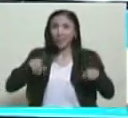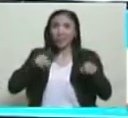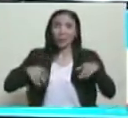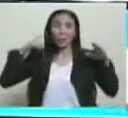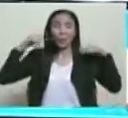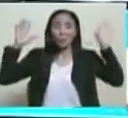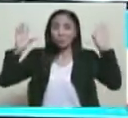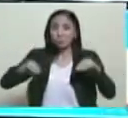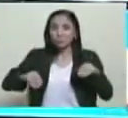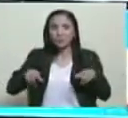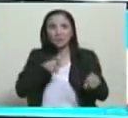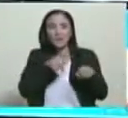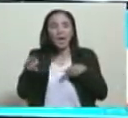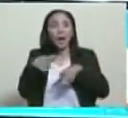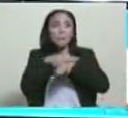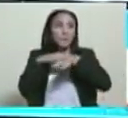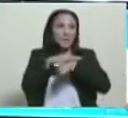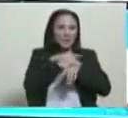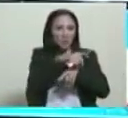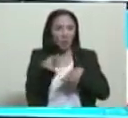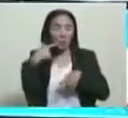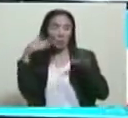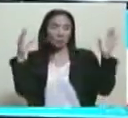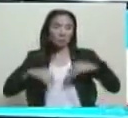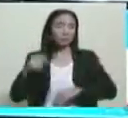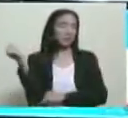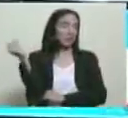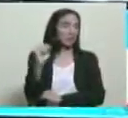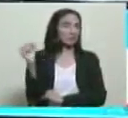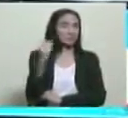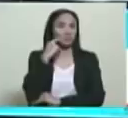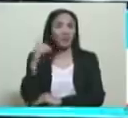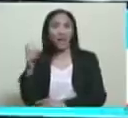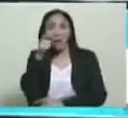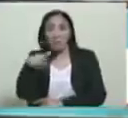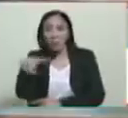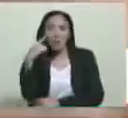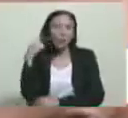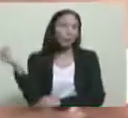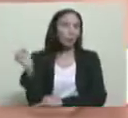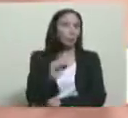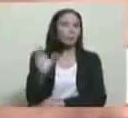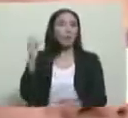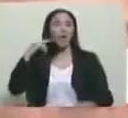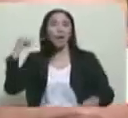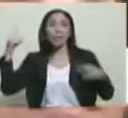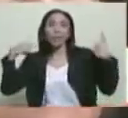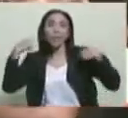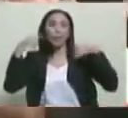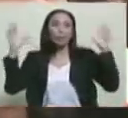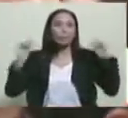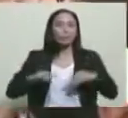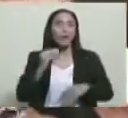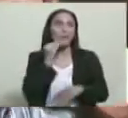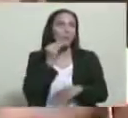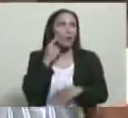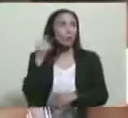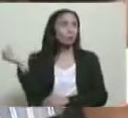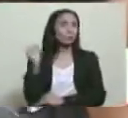en muchos funcionarios públicos que no quieren escuchar al pueblo. Que se hacen los sordos y los bobos.